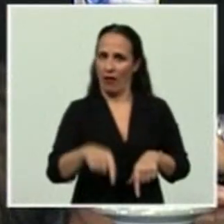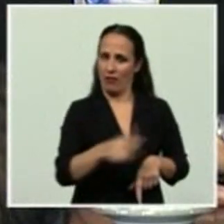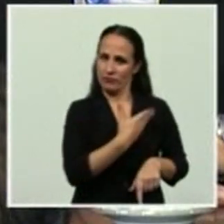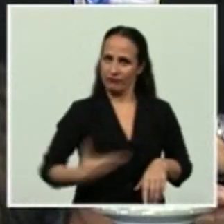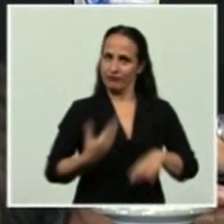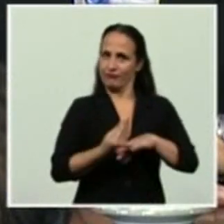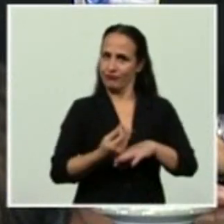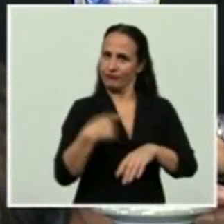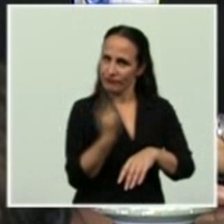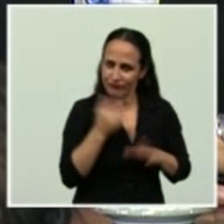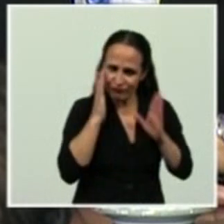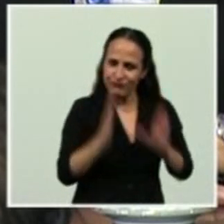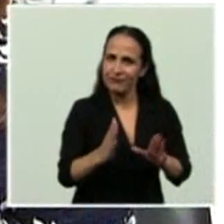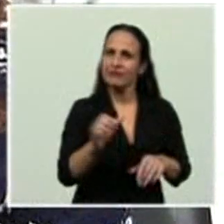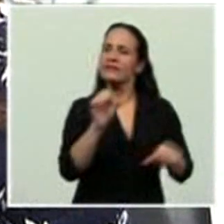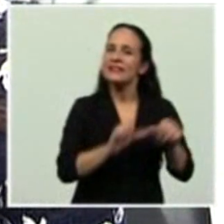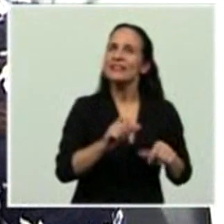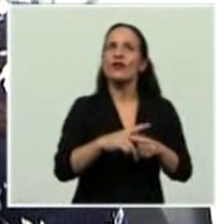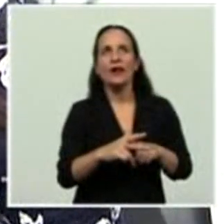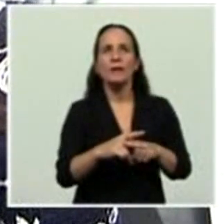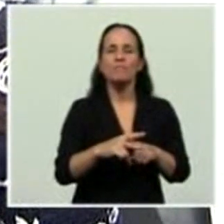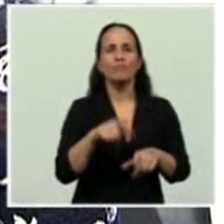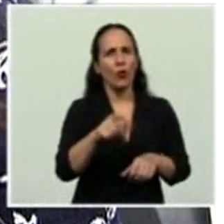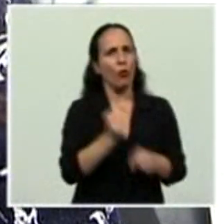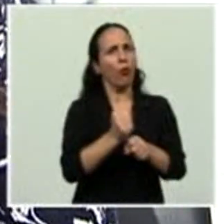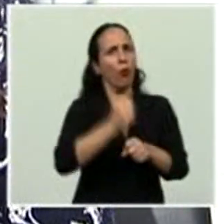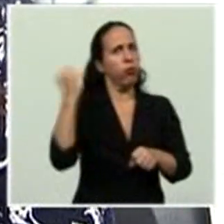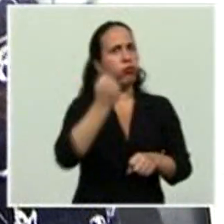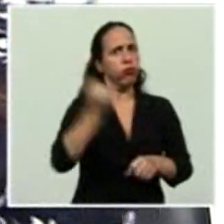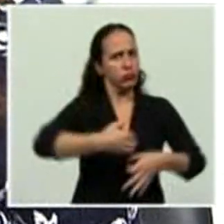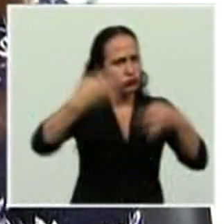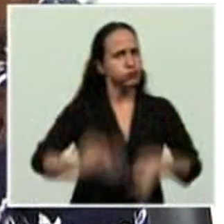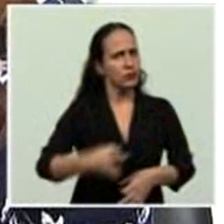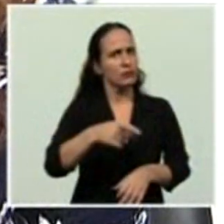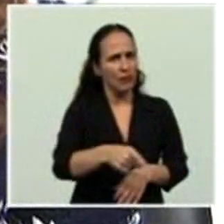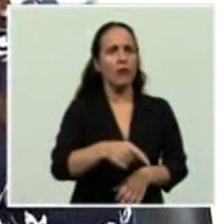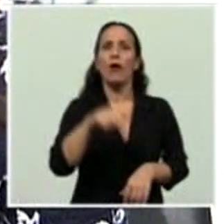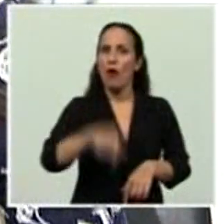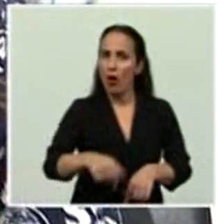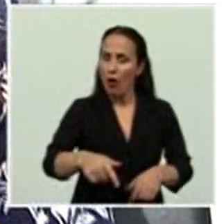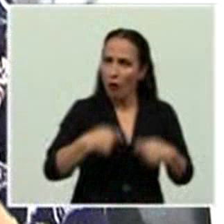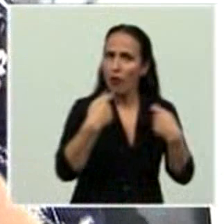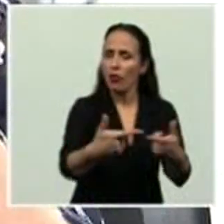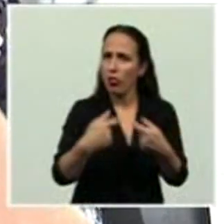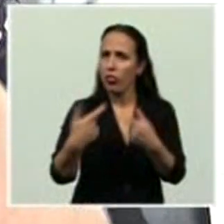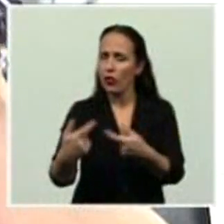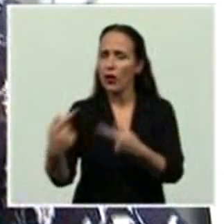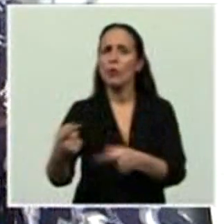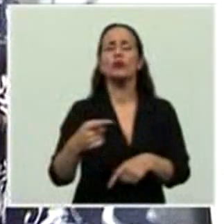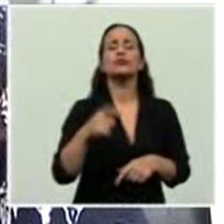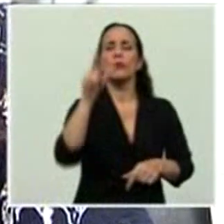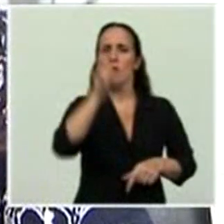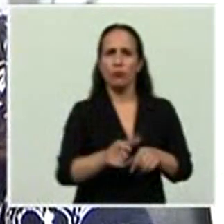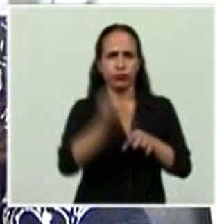gestión una digamos preponderancia muy importante hoy hemos entregado a